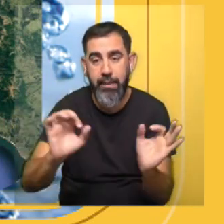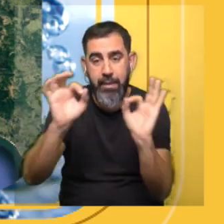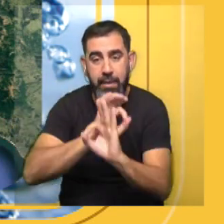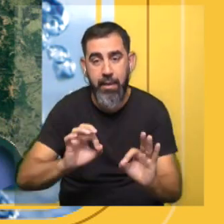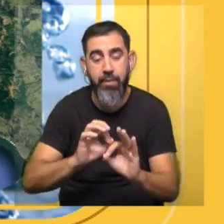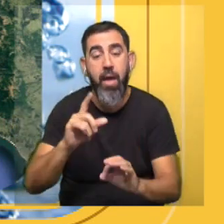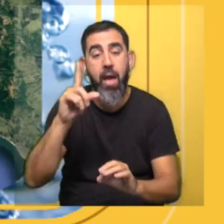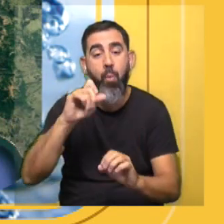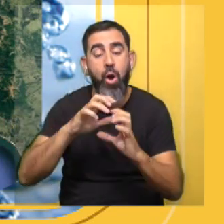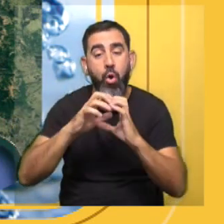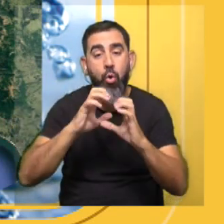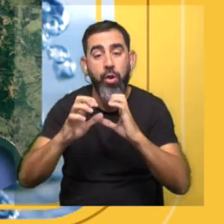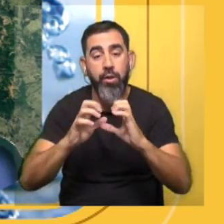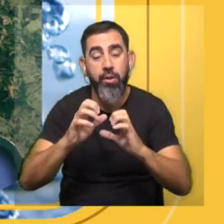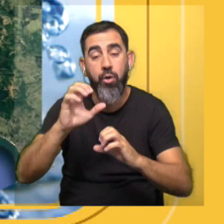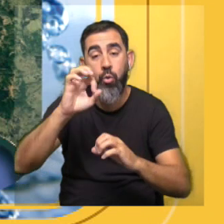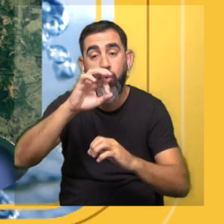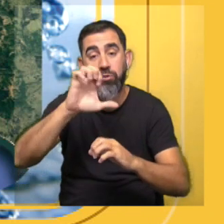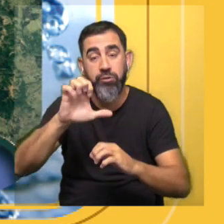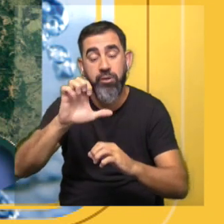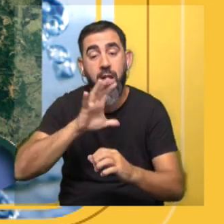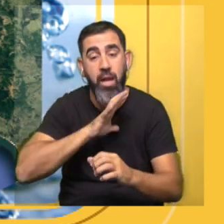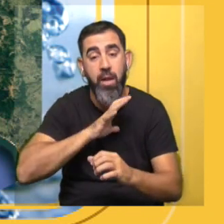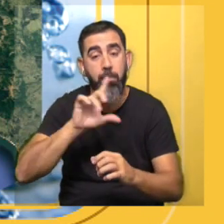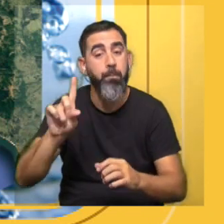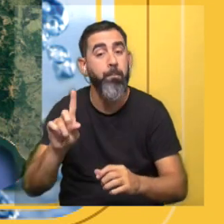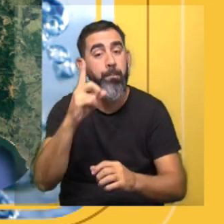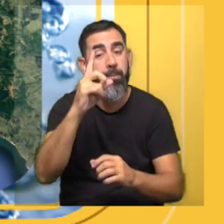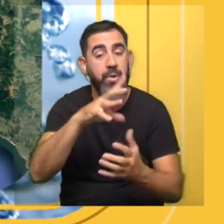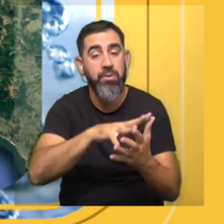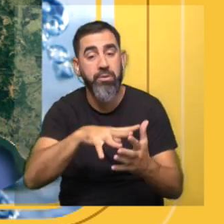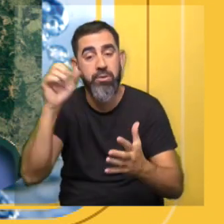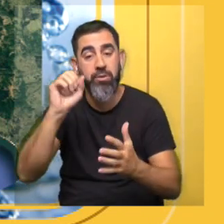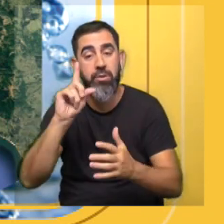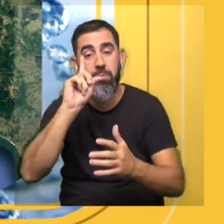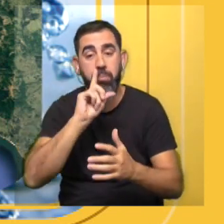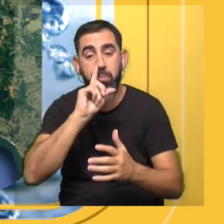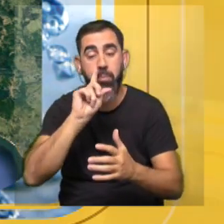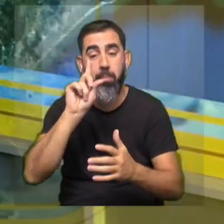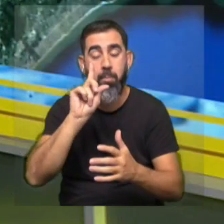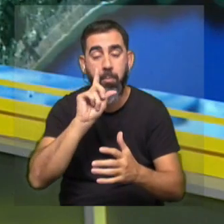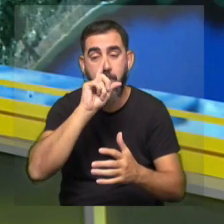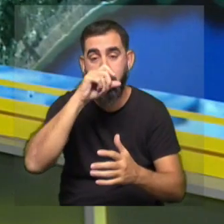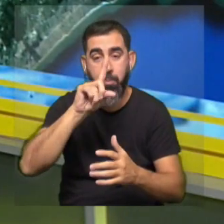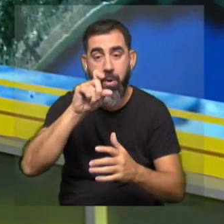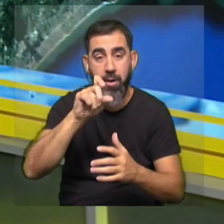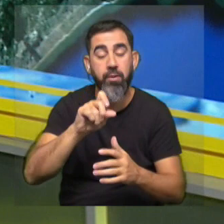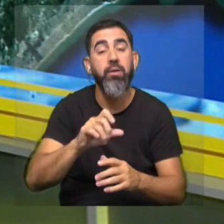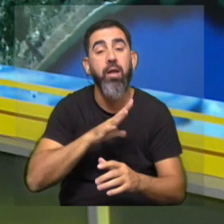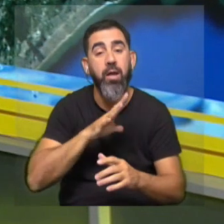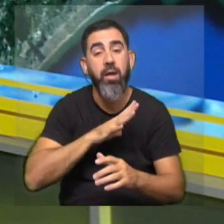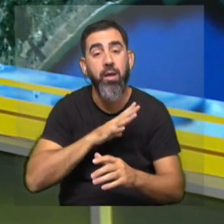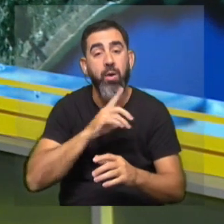Aguas Corrientes, donde OCE tiene la toma principal para potabilizar y también una pequeña represa, se pueden